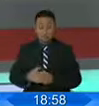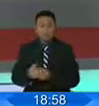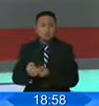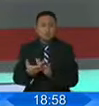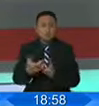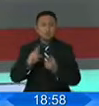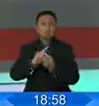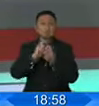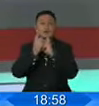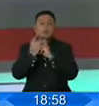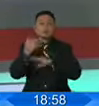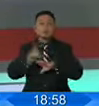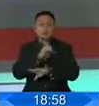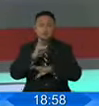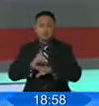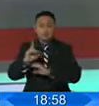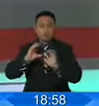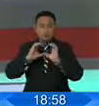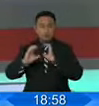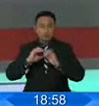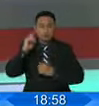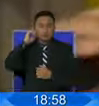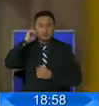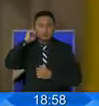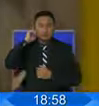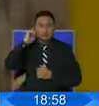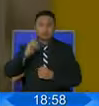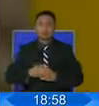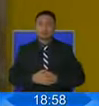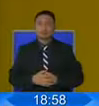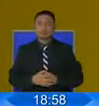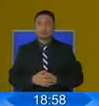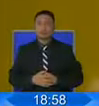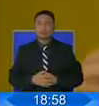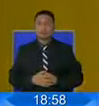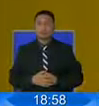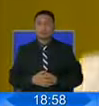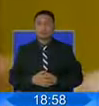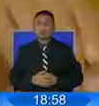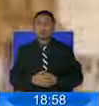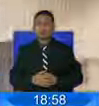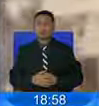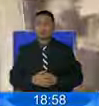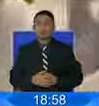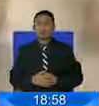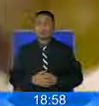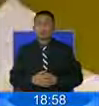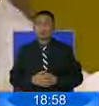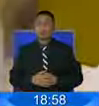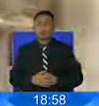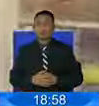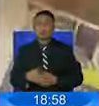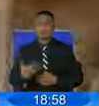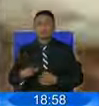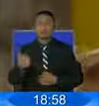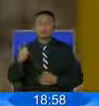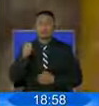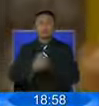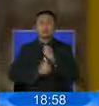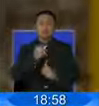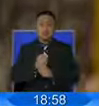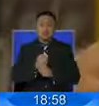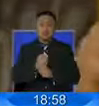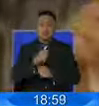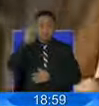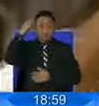los cambios en la dirección de los medios públicos. Para el próximo lunes, a ver, aquí está Diario La Hora. Durante los últimos 10 años, la relación